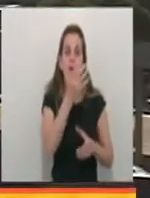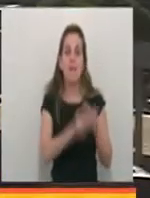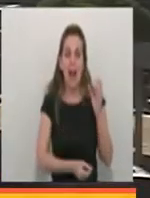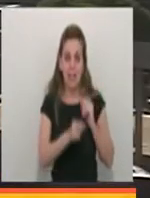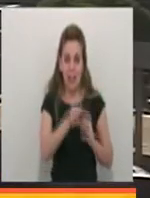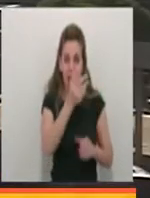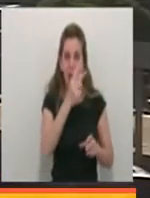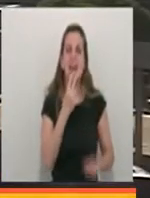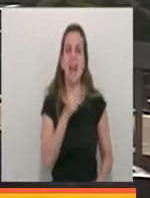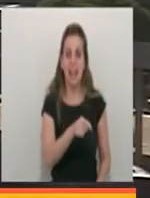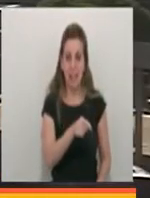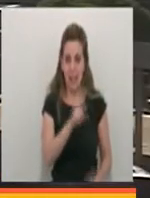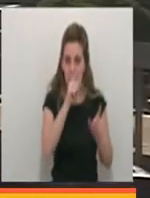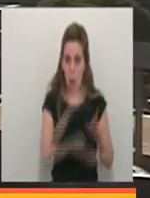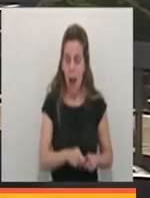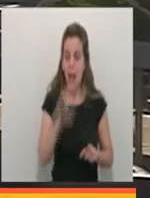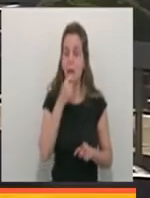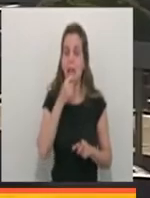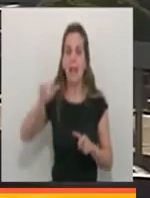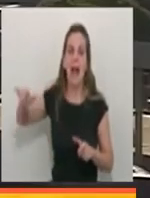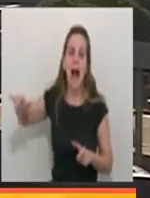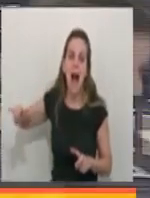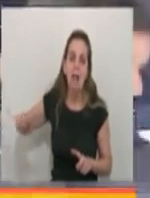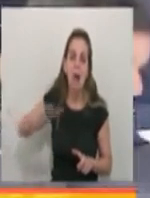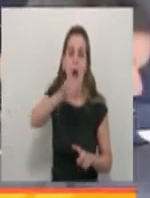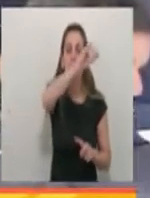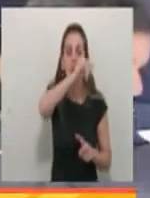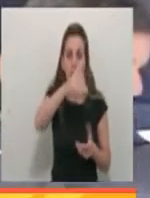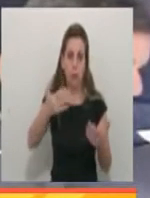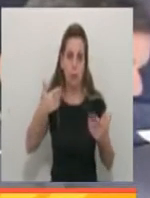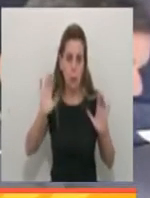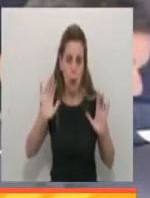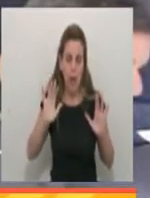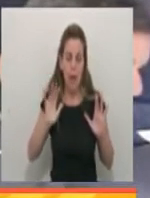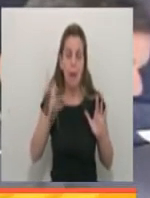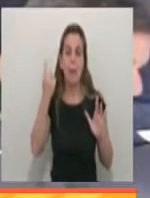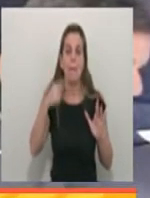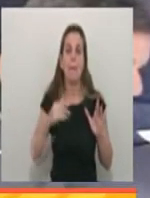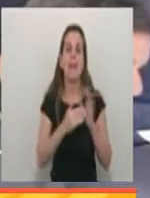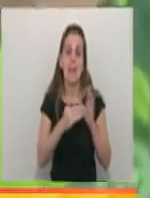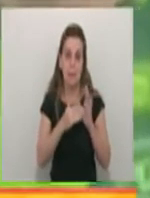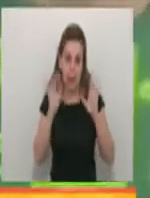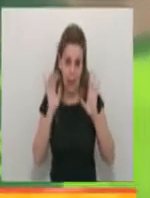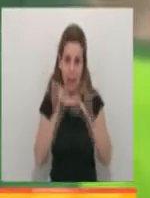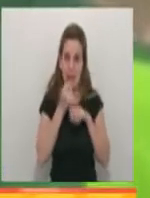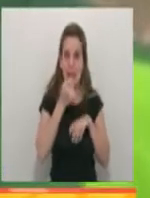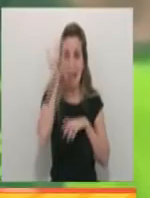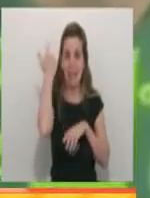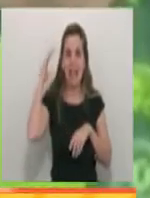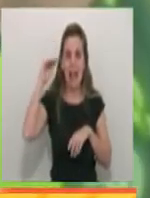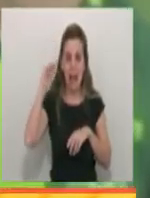información. Ahora, si las condiciones meteorológicas no eran las correctas, si se encontraba a una baja